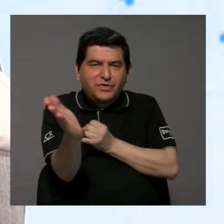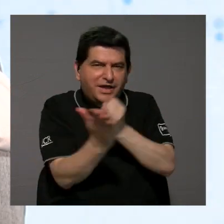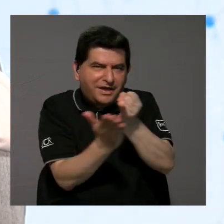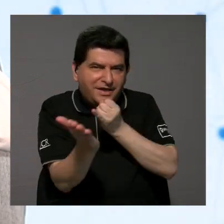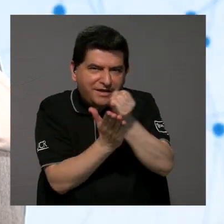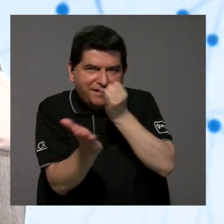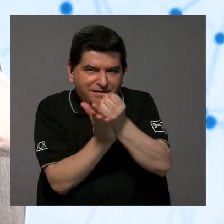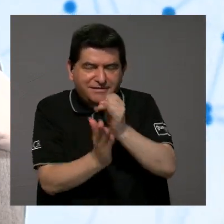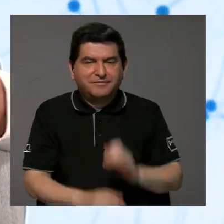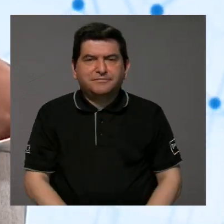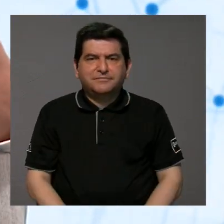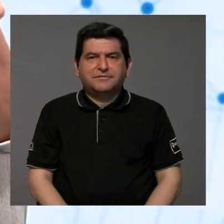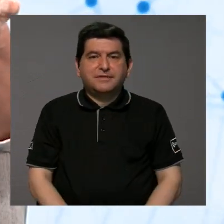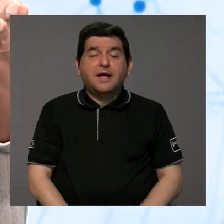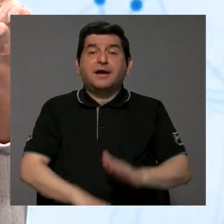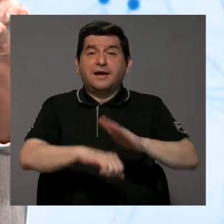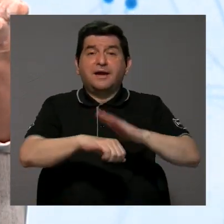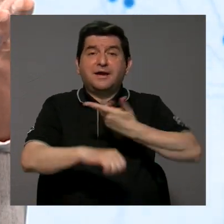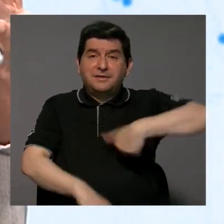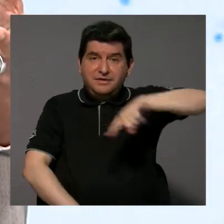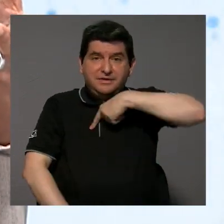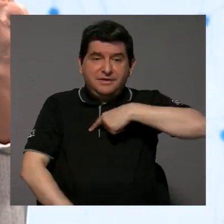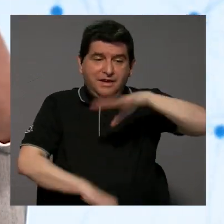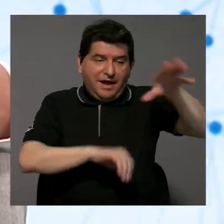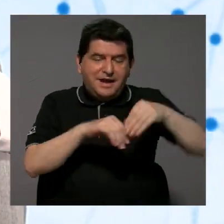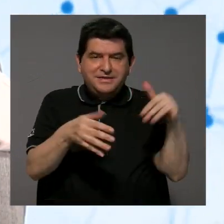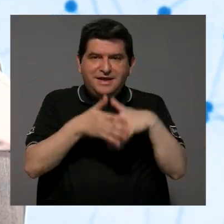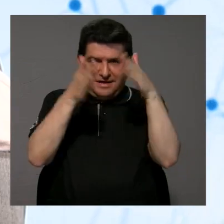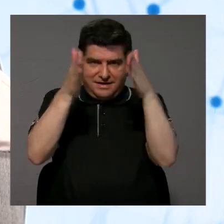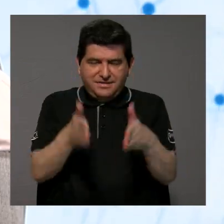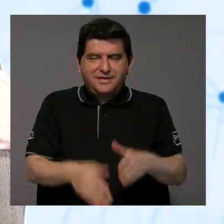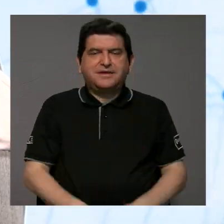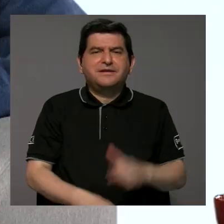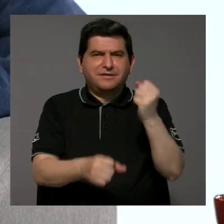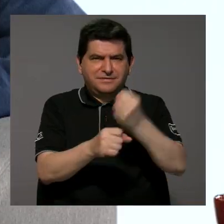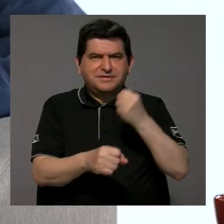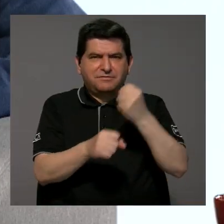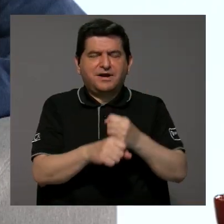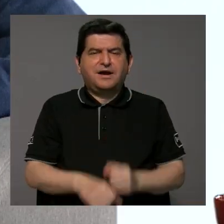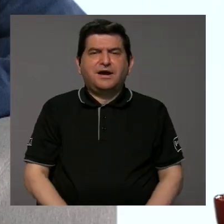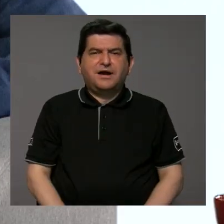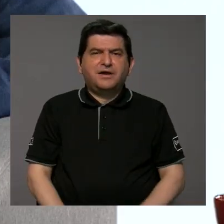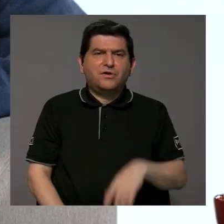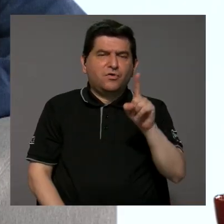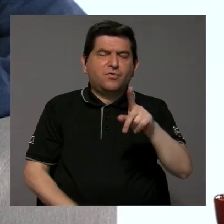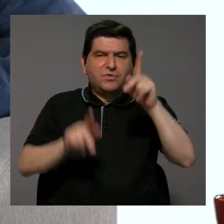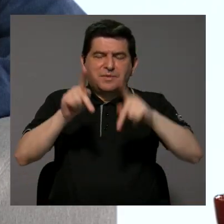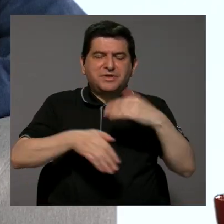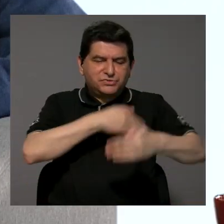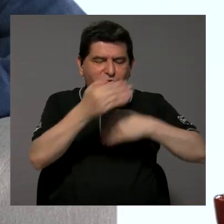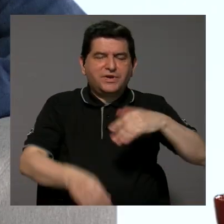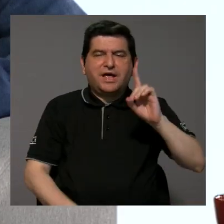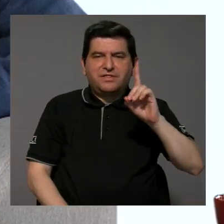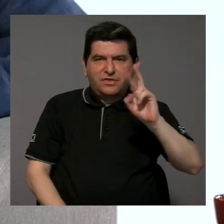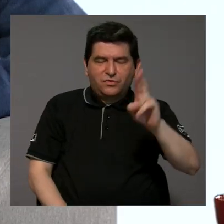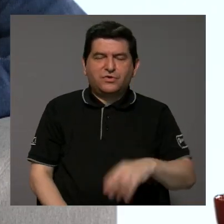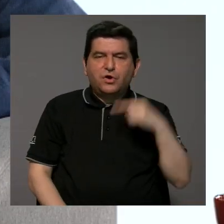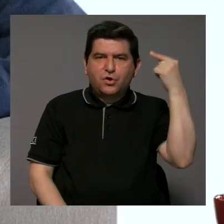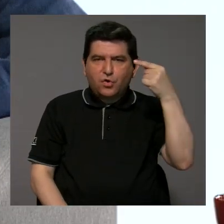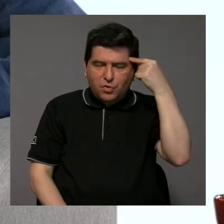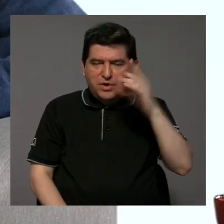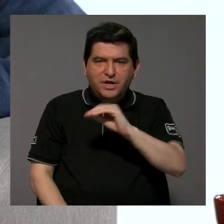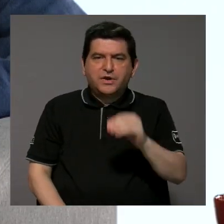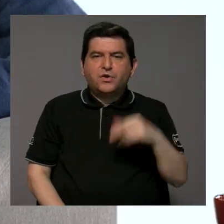investigación. También eso nos ha permitido sumar estudiantes. Estamos trabajando con una doctoranda del doctorado de Gobierno y